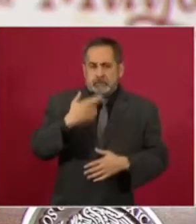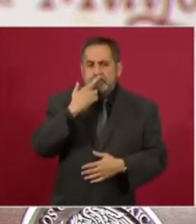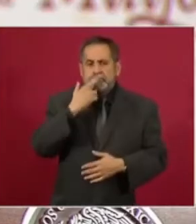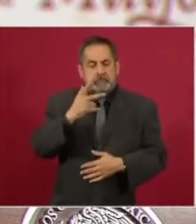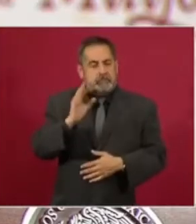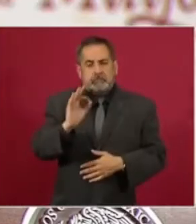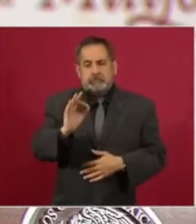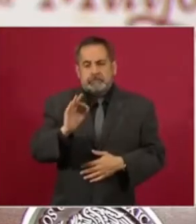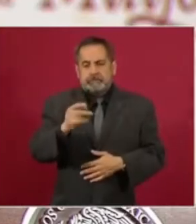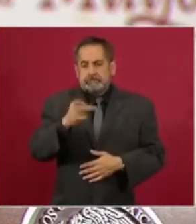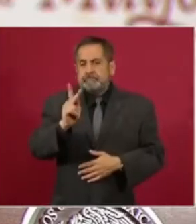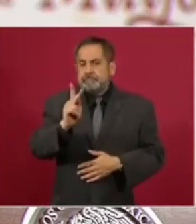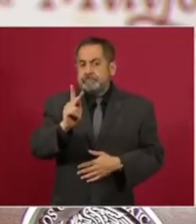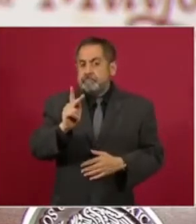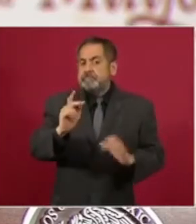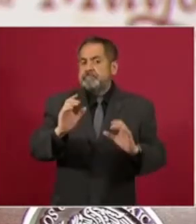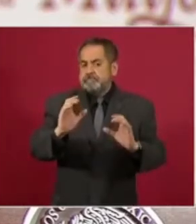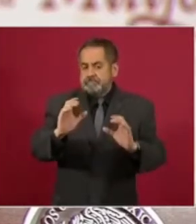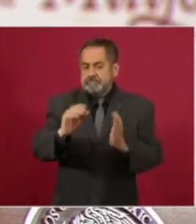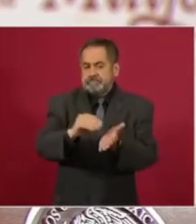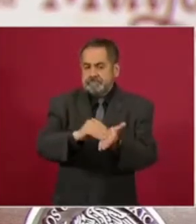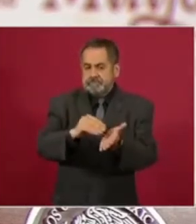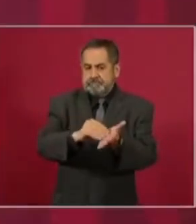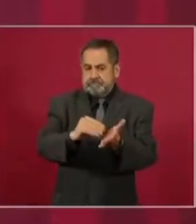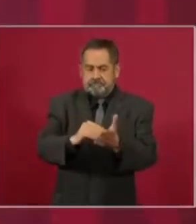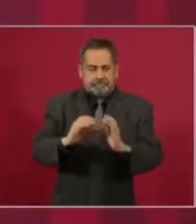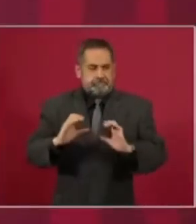pero debemos de continuar